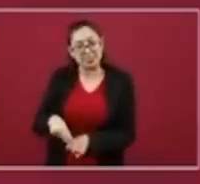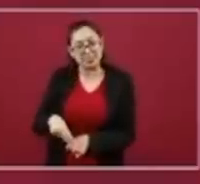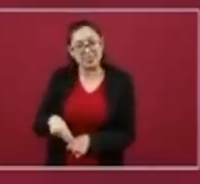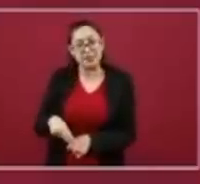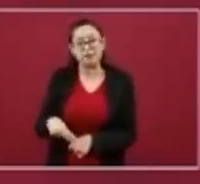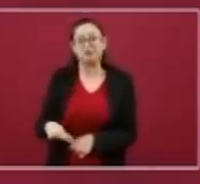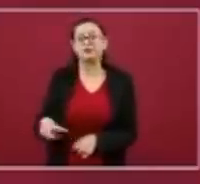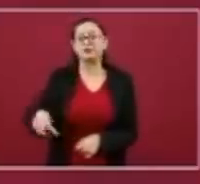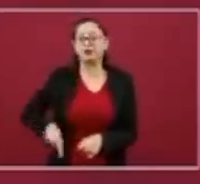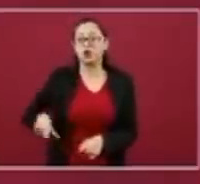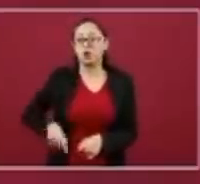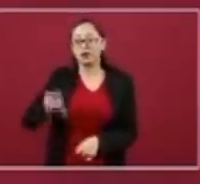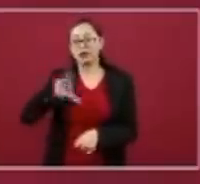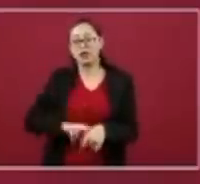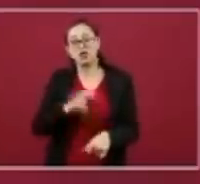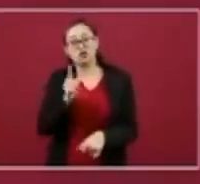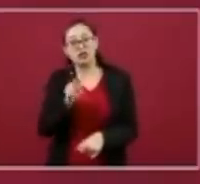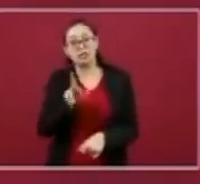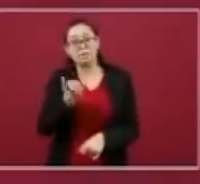los gobernadores del PRI.